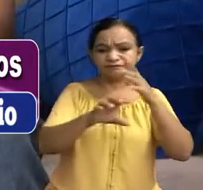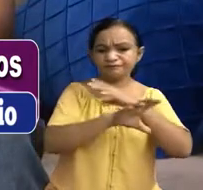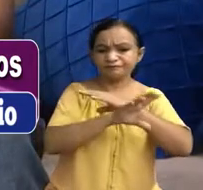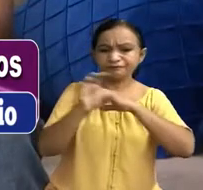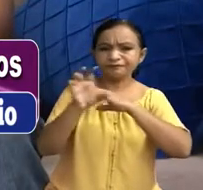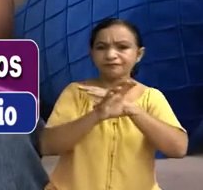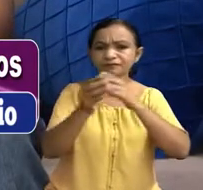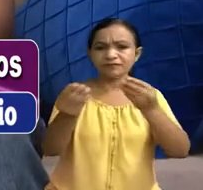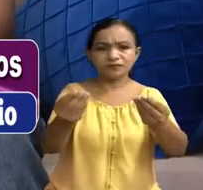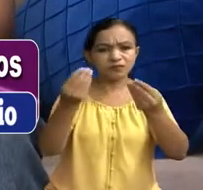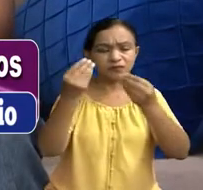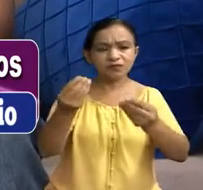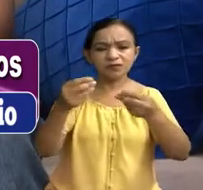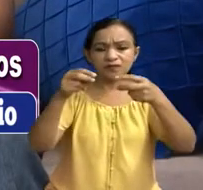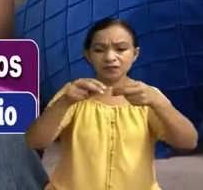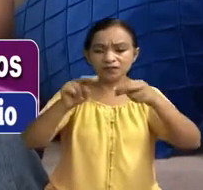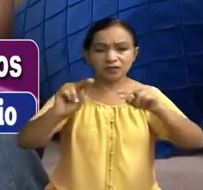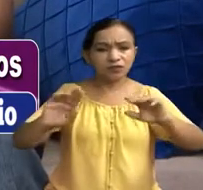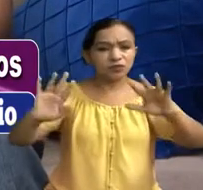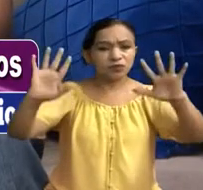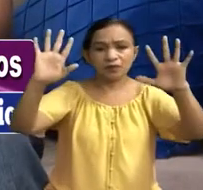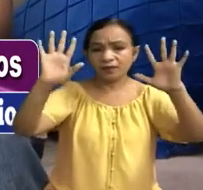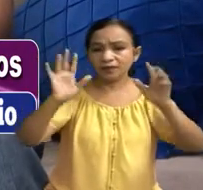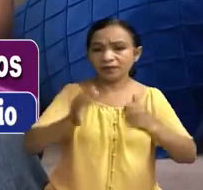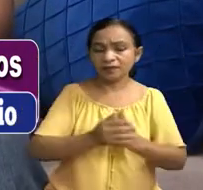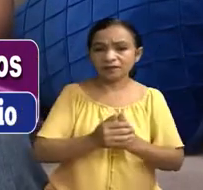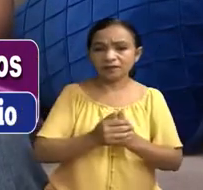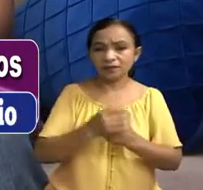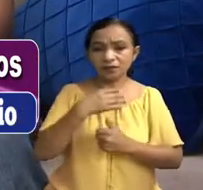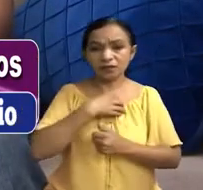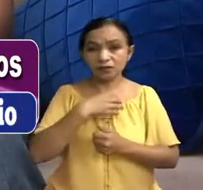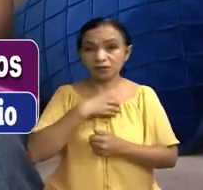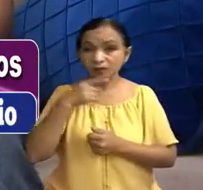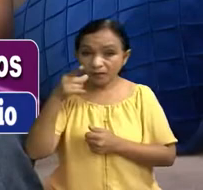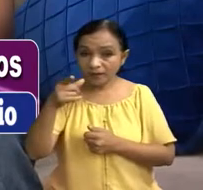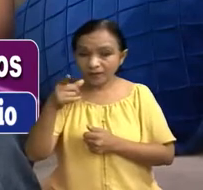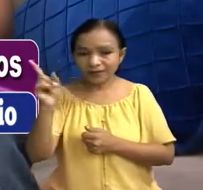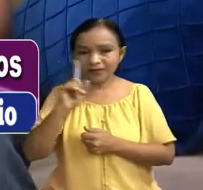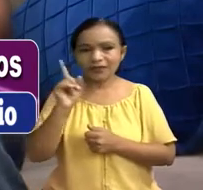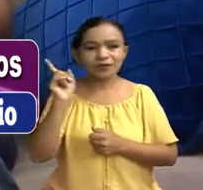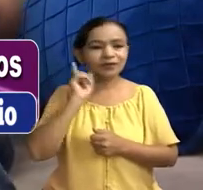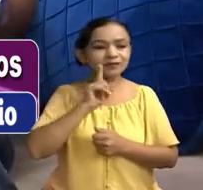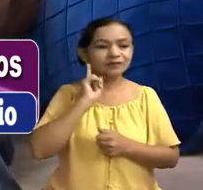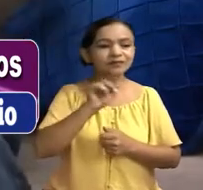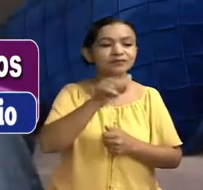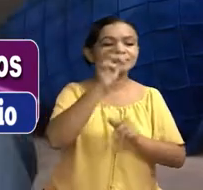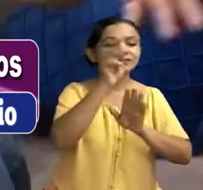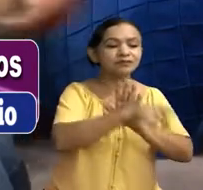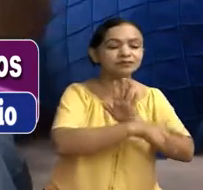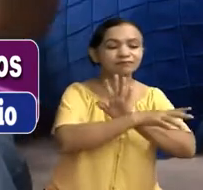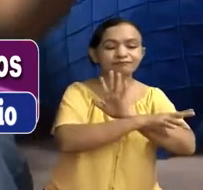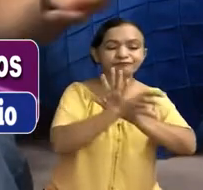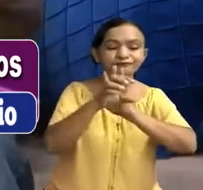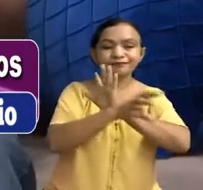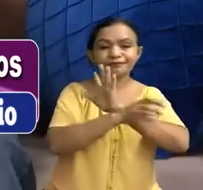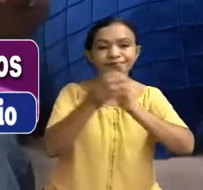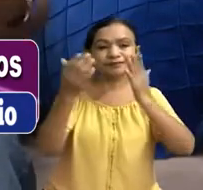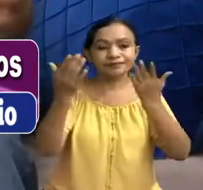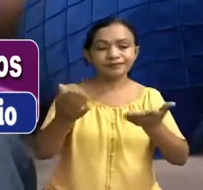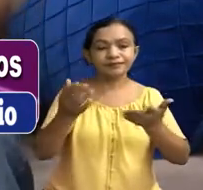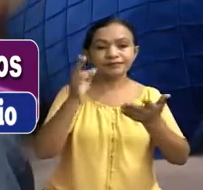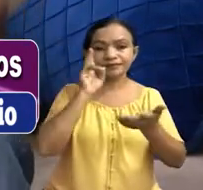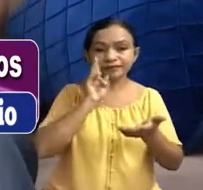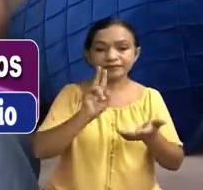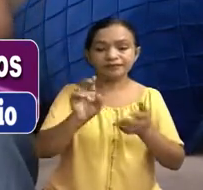la urbe altamente industrializada, no es cierto que son ricas por su propia capacidad y por su propia fuerza. Ahí le pregunto, a partir de esa visión